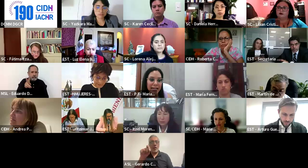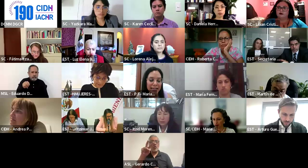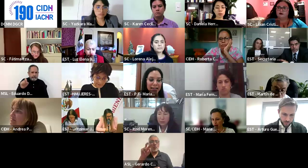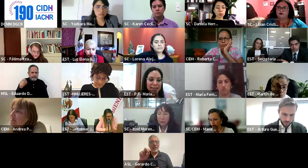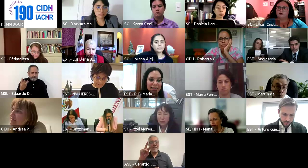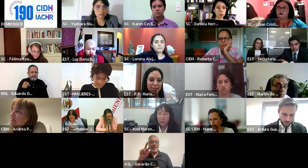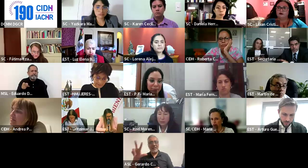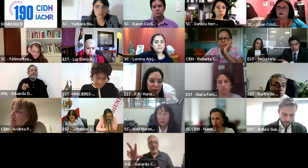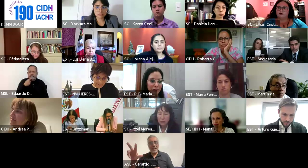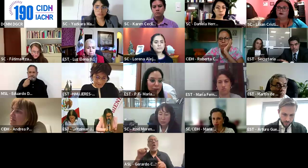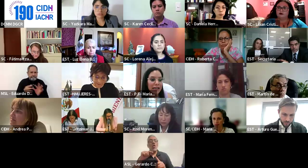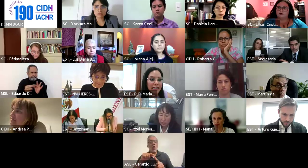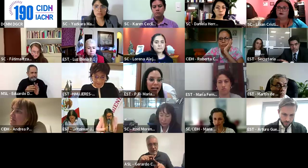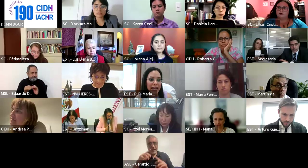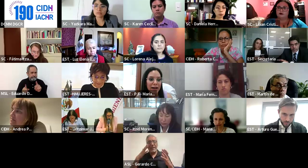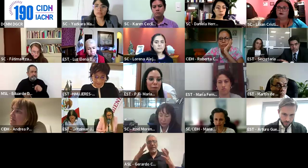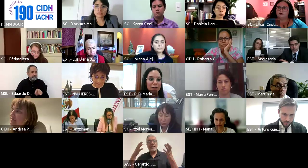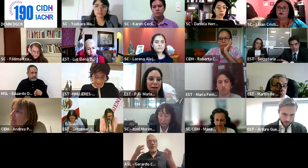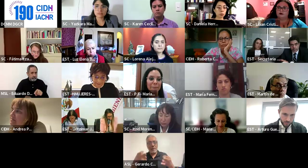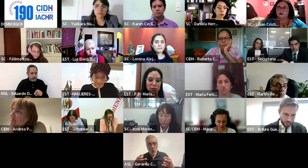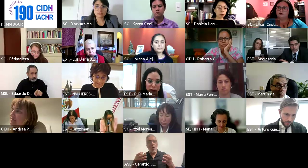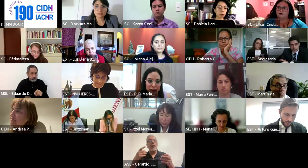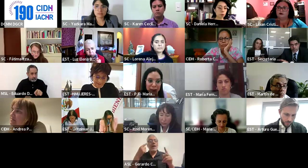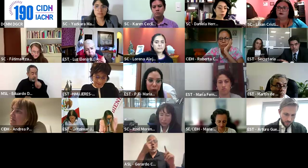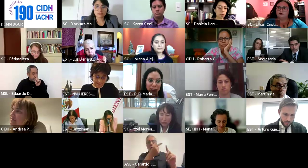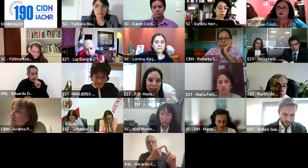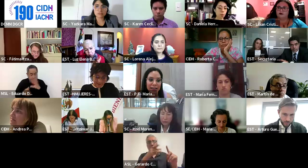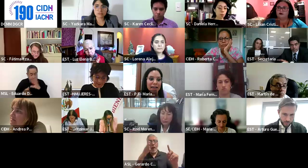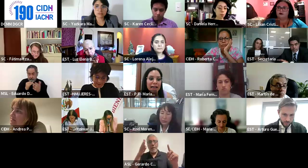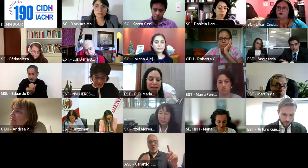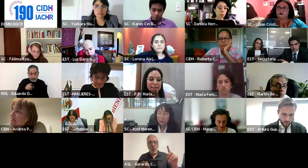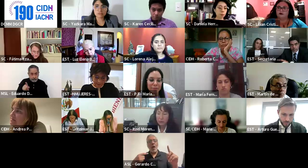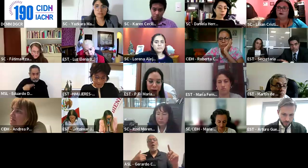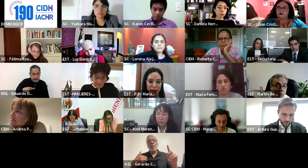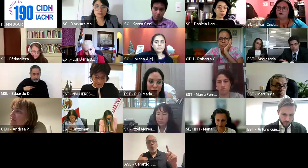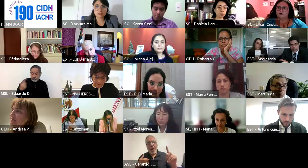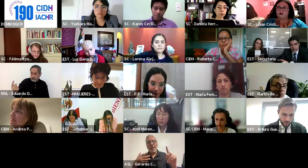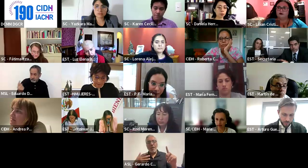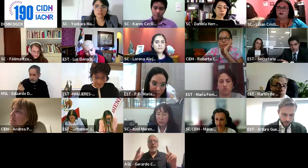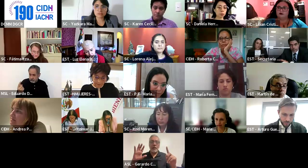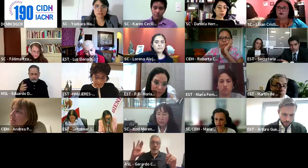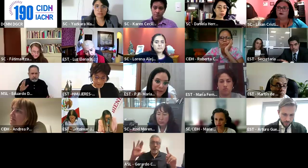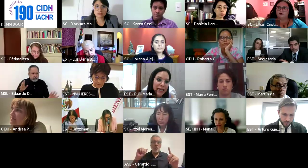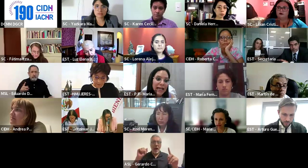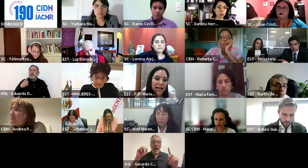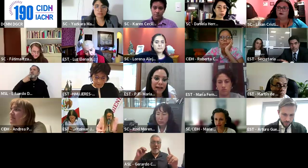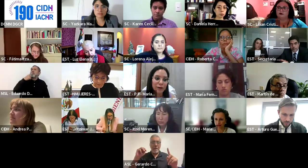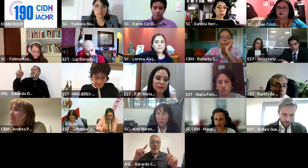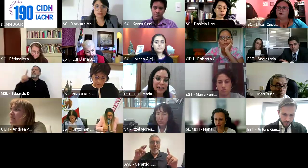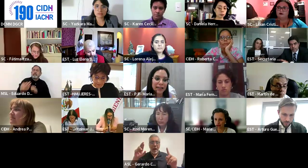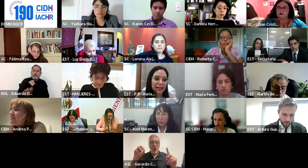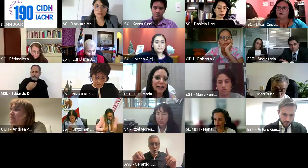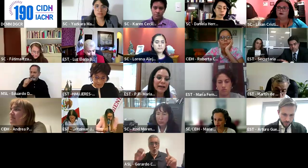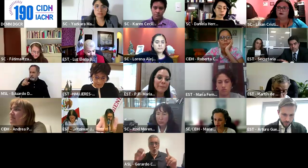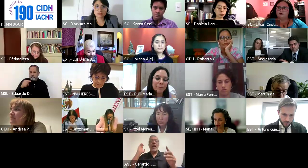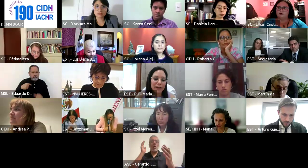7/2023, en la que se determinó que una persona puede interponer un amparo en